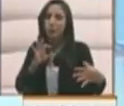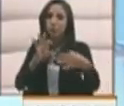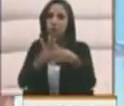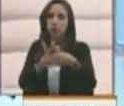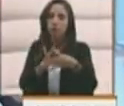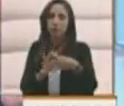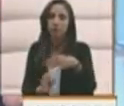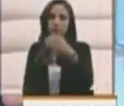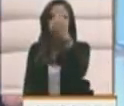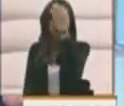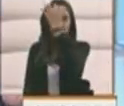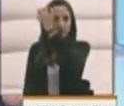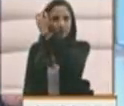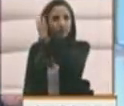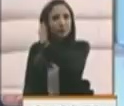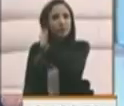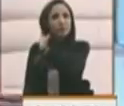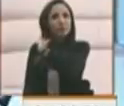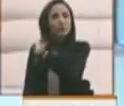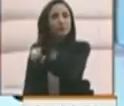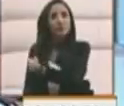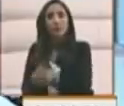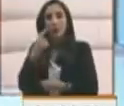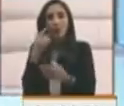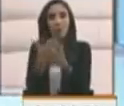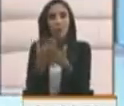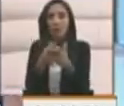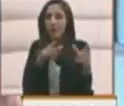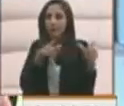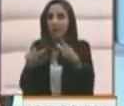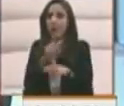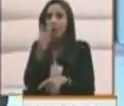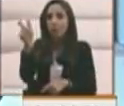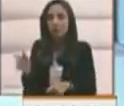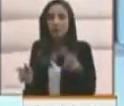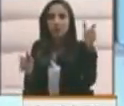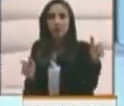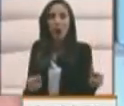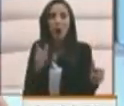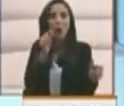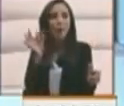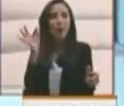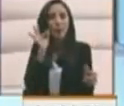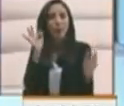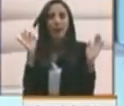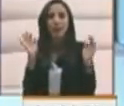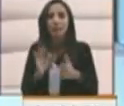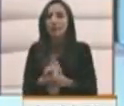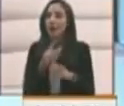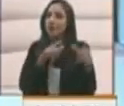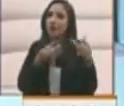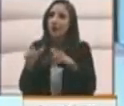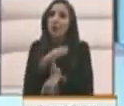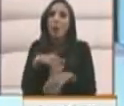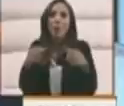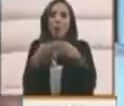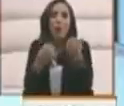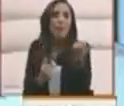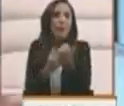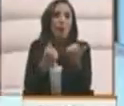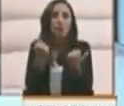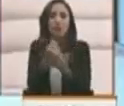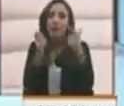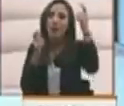Y ya tenemos las pruebas, y ya los venezolanos y las venezolanas, indistintamente del tinte político,